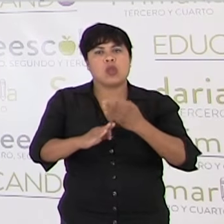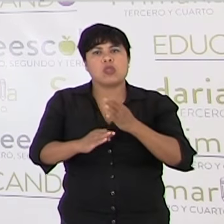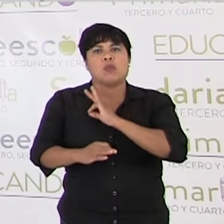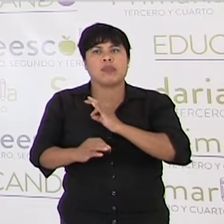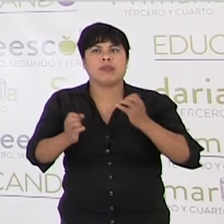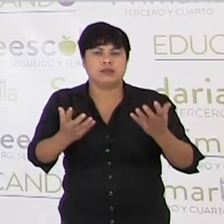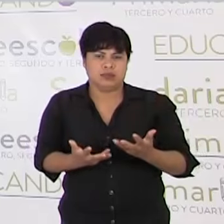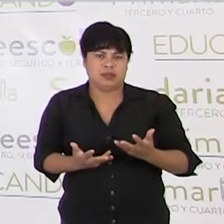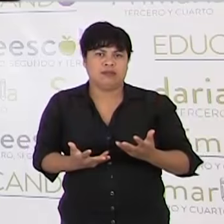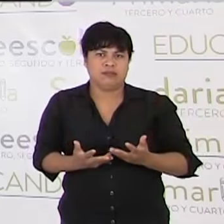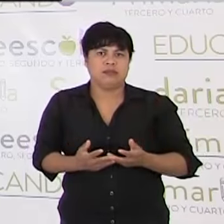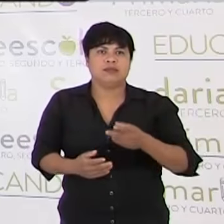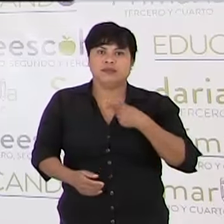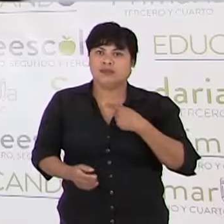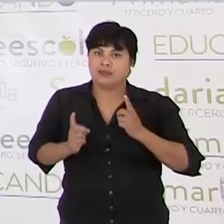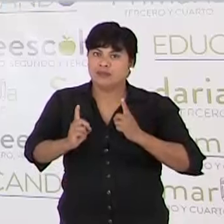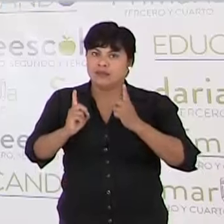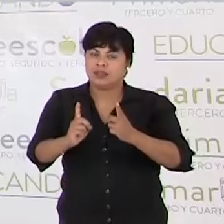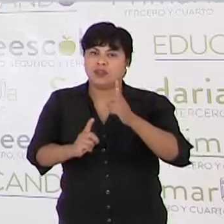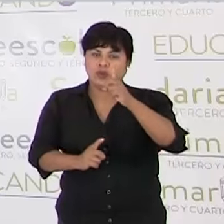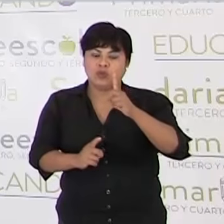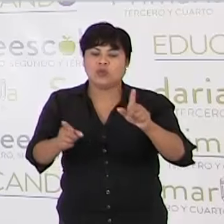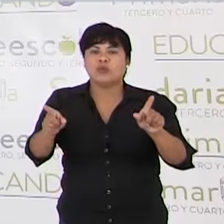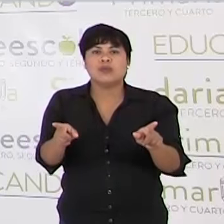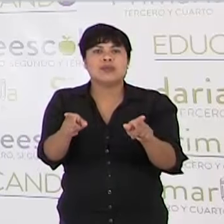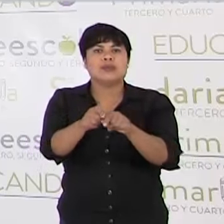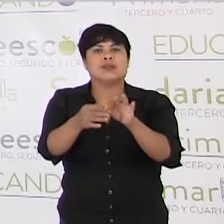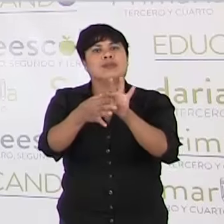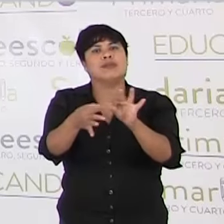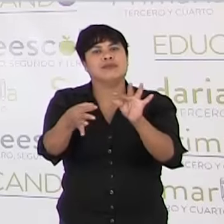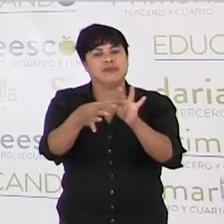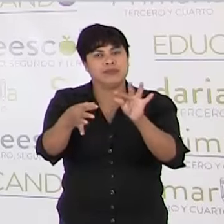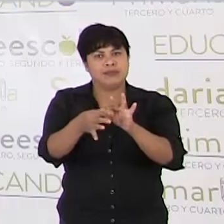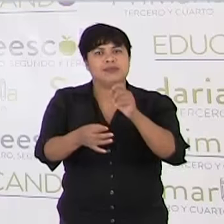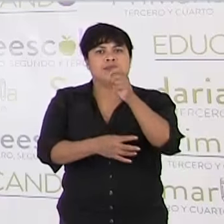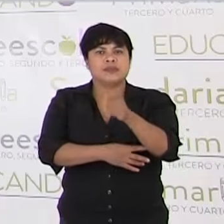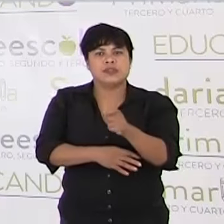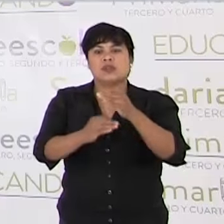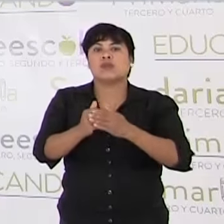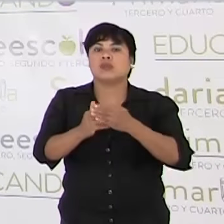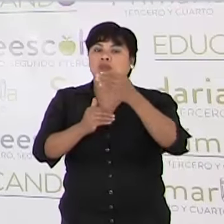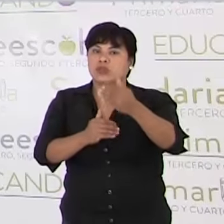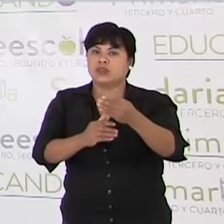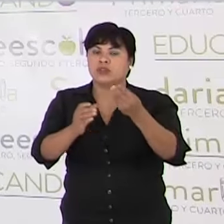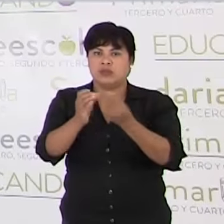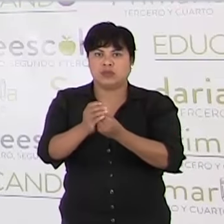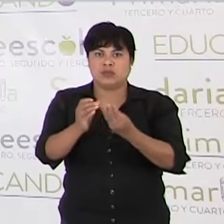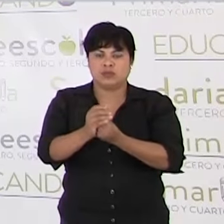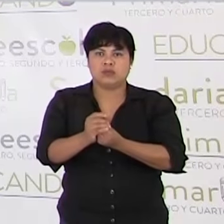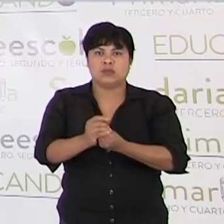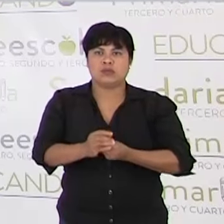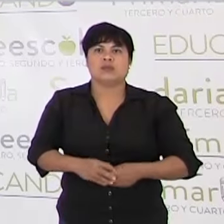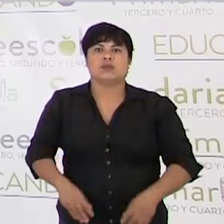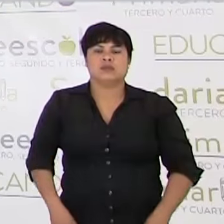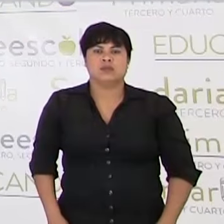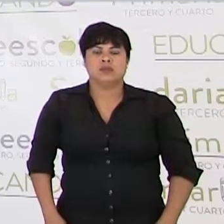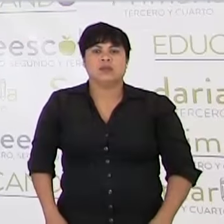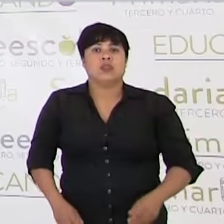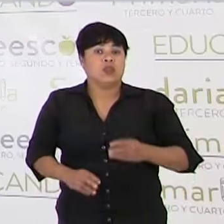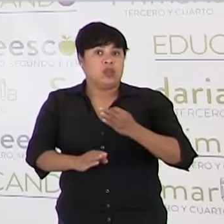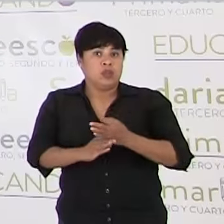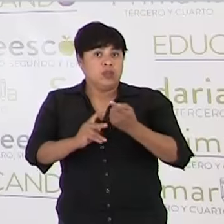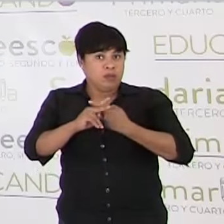eso, ¿sí? Les estoy dando una pequeña explicación de lo que vamos a ver en la próxima sesión, ¿sí?